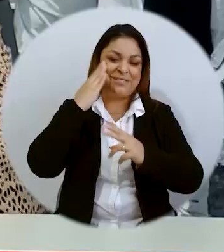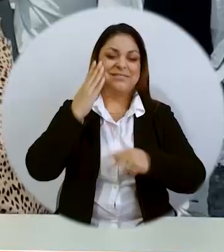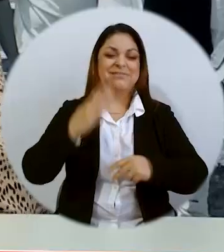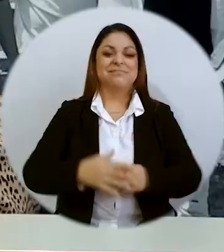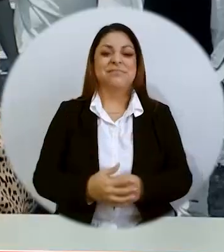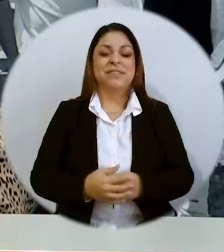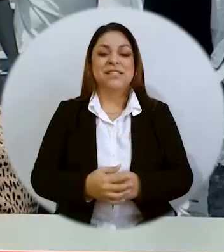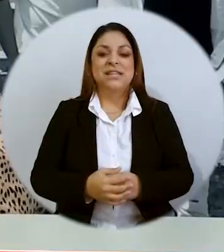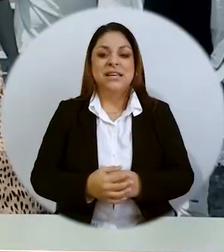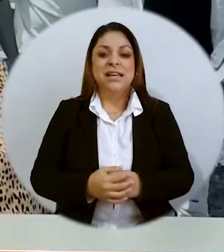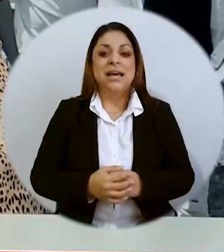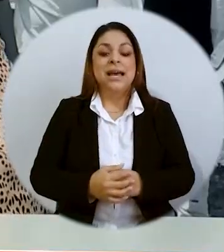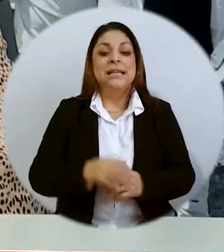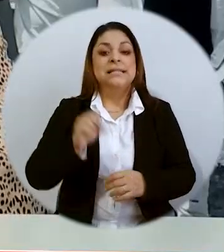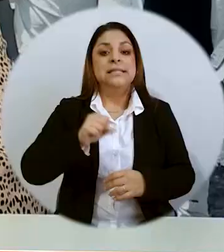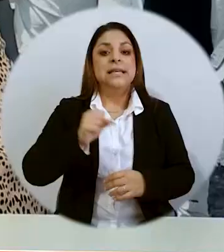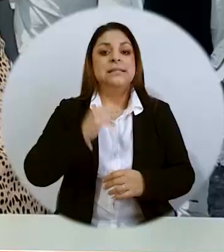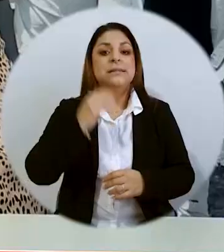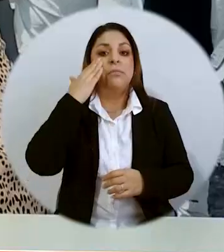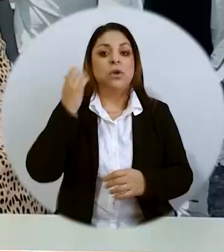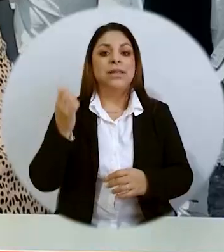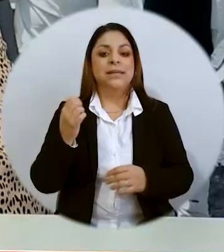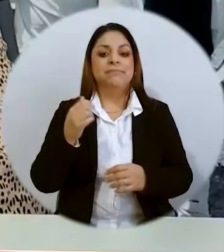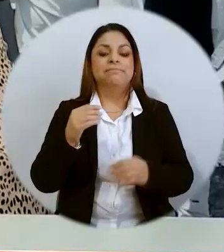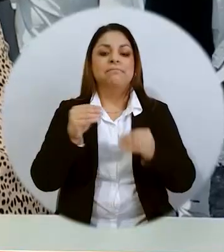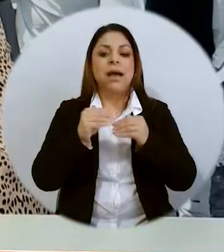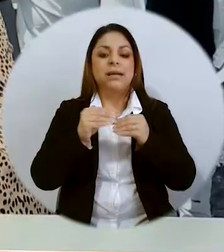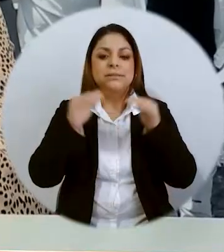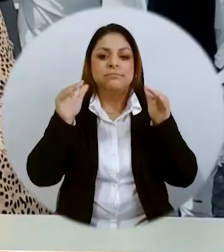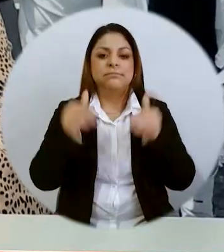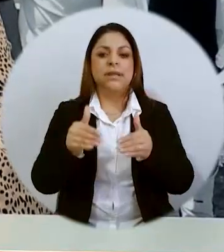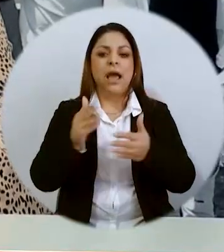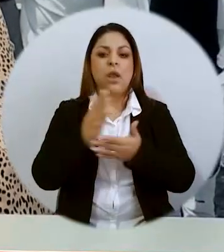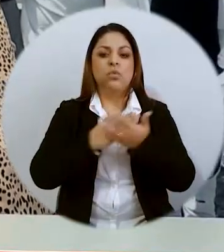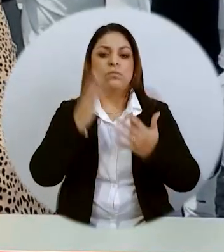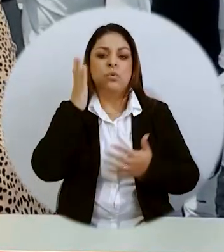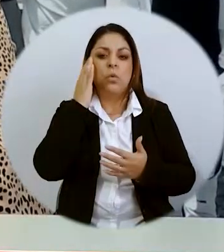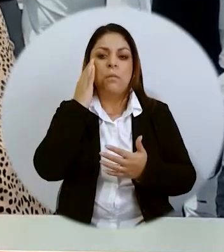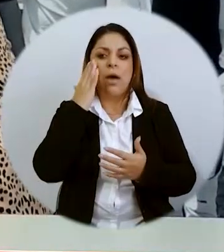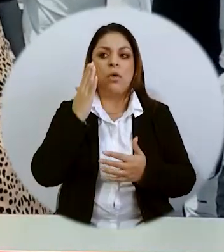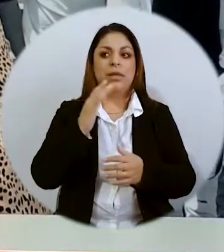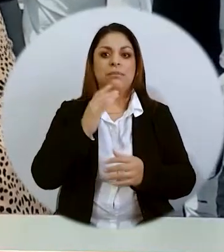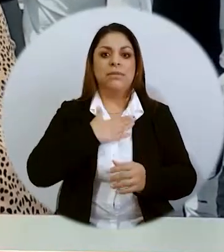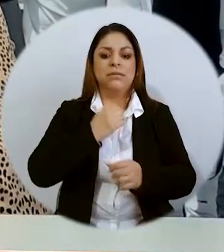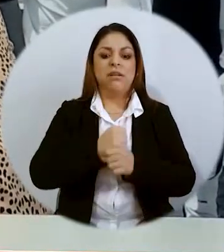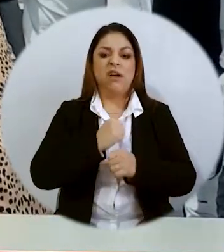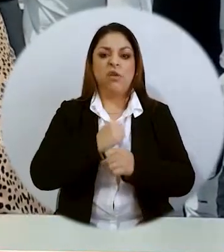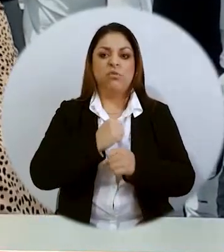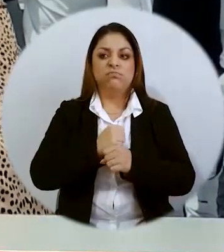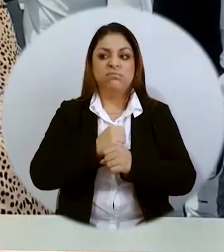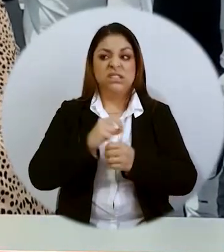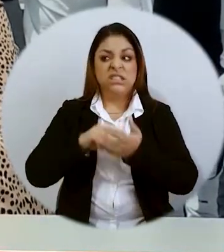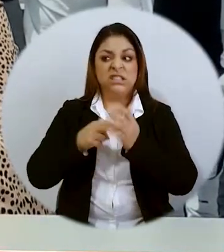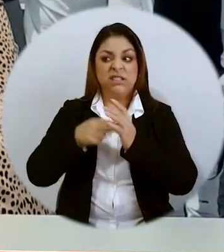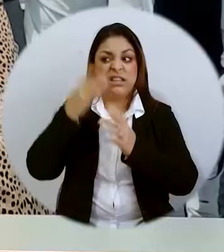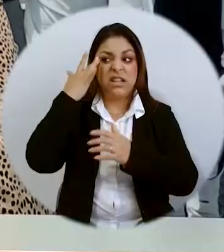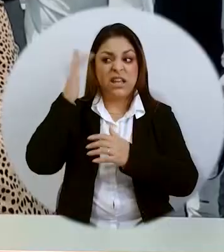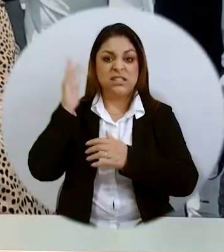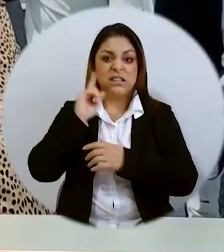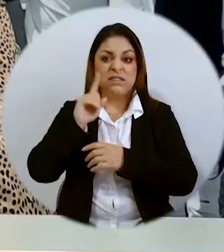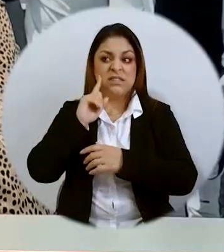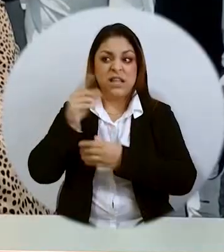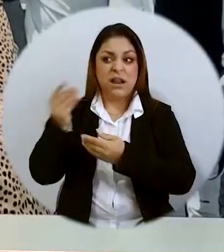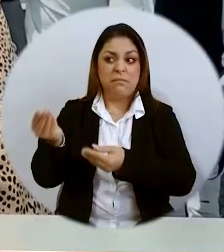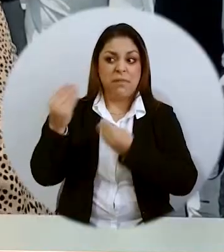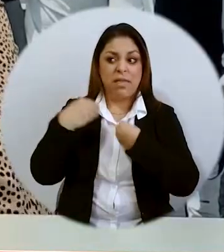Claro. Están centrados básicamente en la ocupación y en los trabajos. ¿Cómo va a afectar? ¿Me voy a quedar sin trabajo? ¿Será